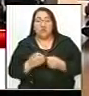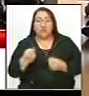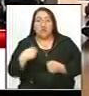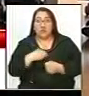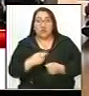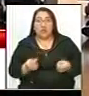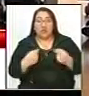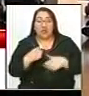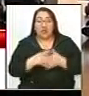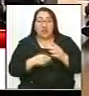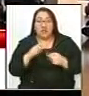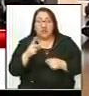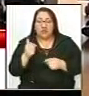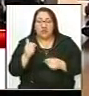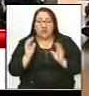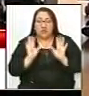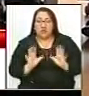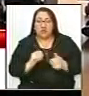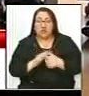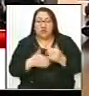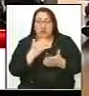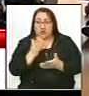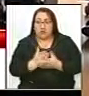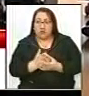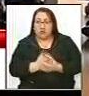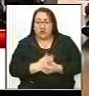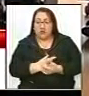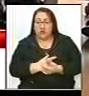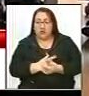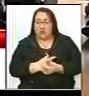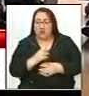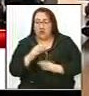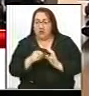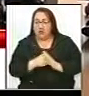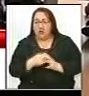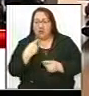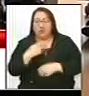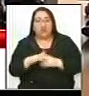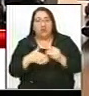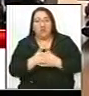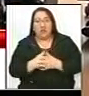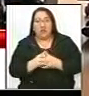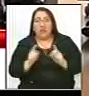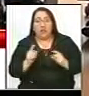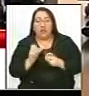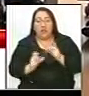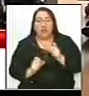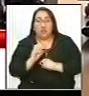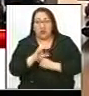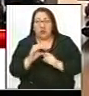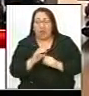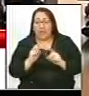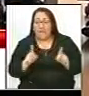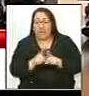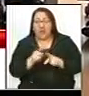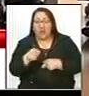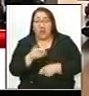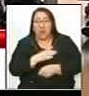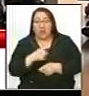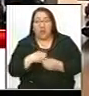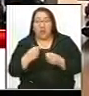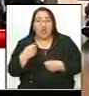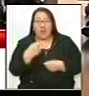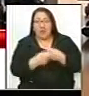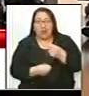que una paralización de este tipo de proyectos, perdemos todos. Pierde la ciudadanía, pierde el propio Estado, porque hay